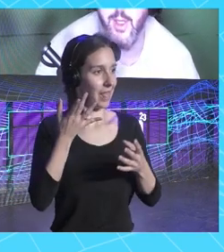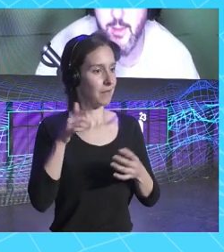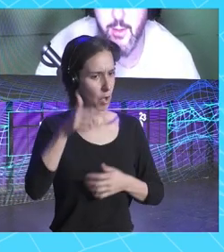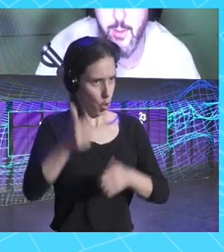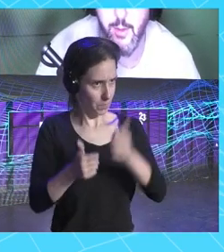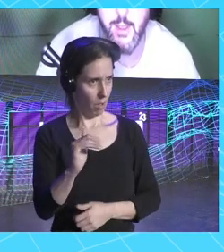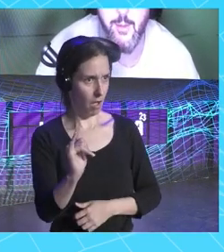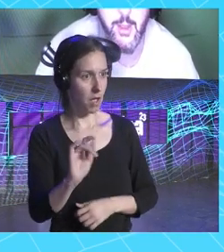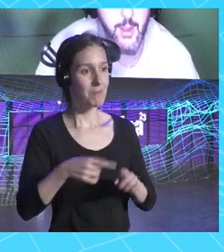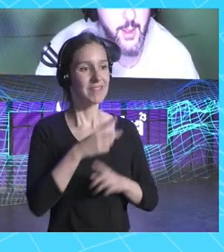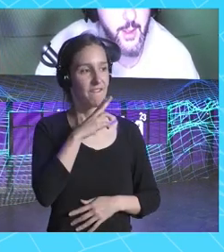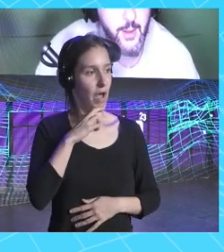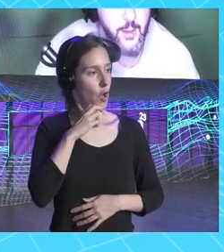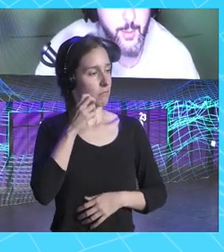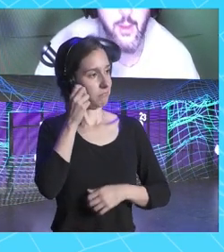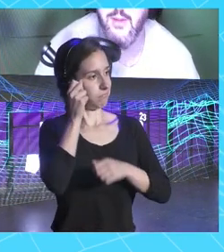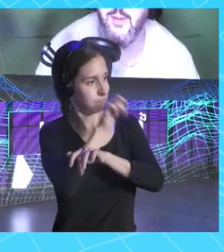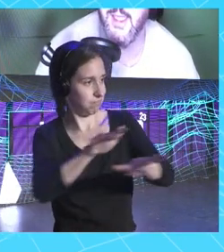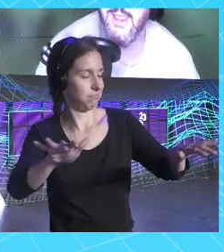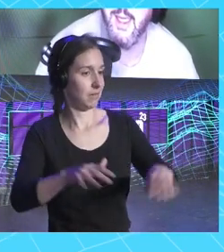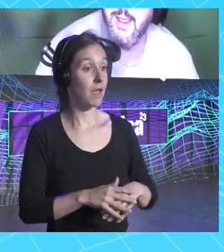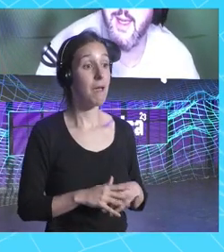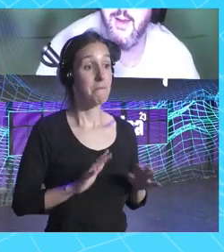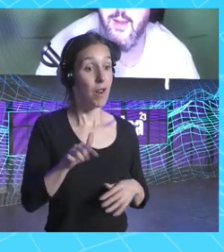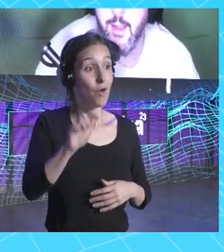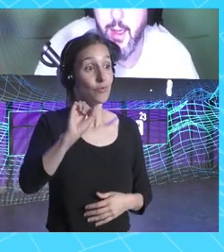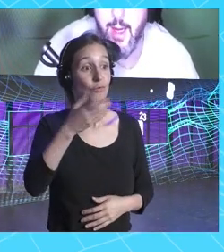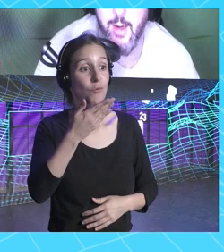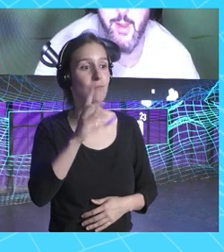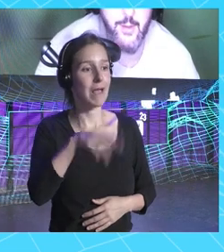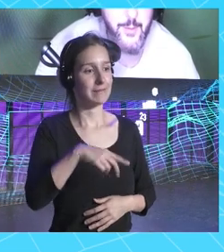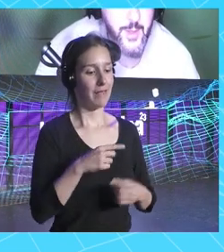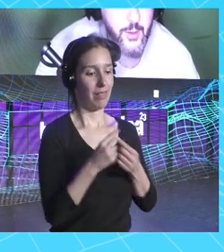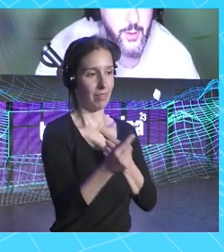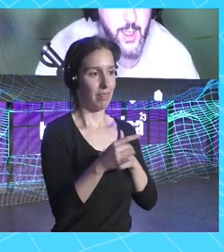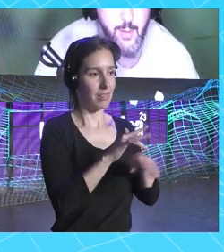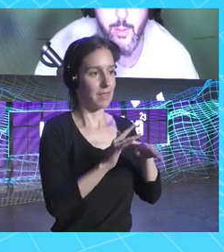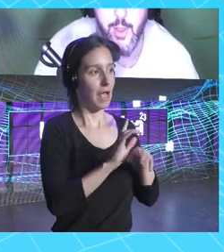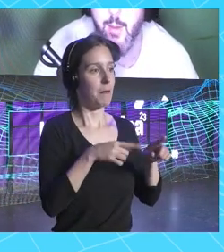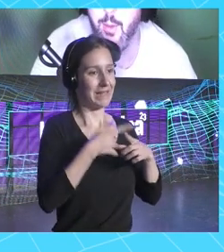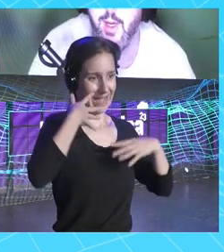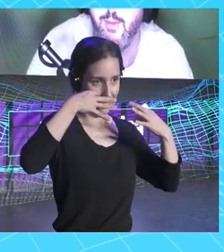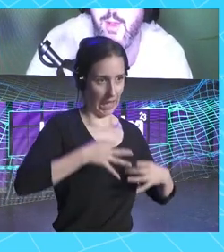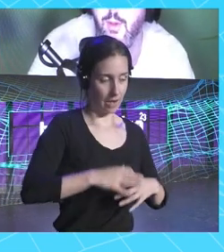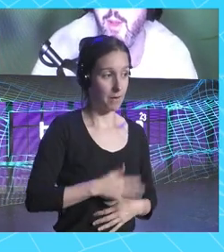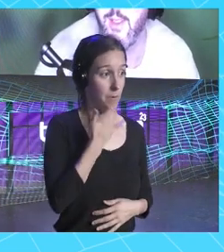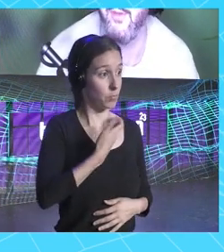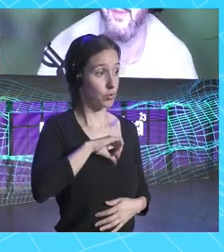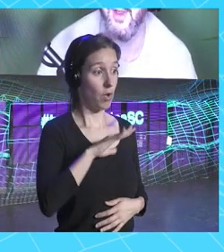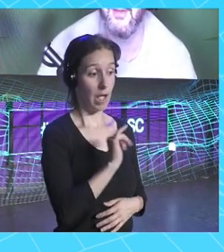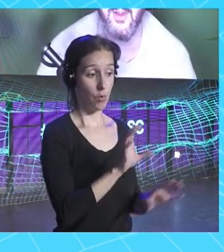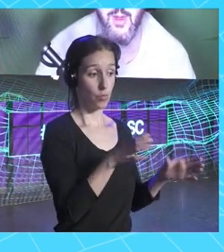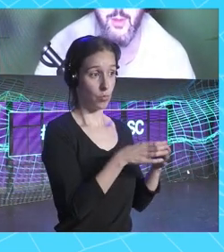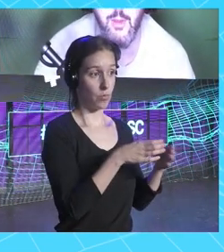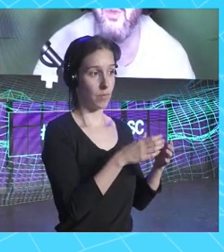valores que son los valores del deporte pero es digital y real a la vez no nosotros tenemos por ejemplo un equipo de jugadores de FIFA